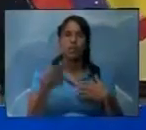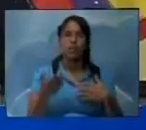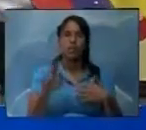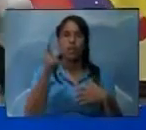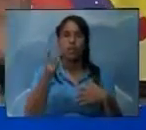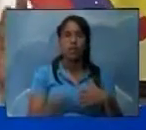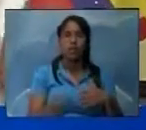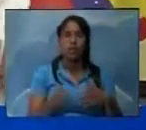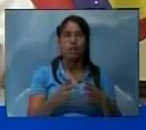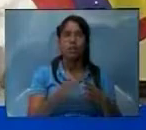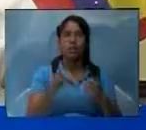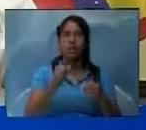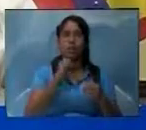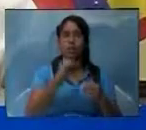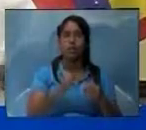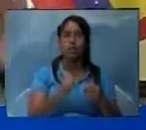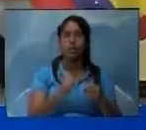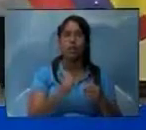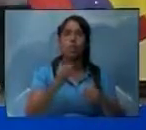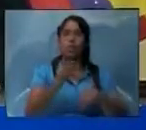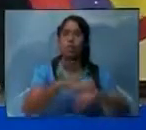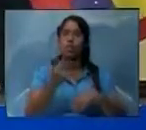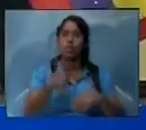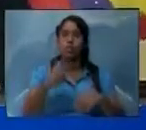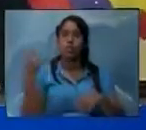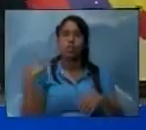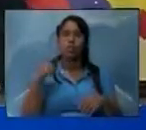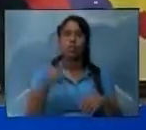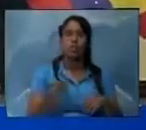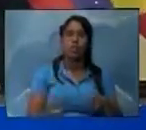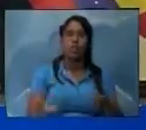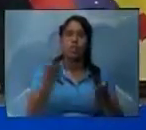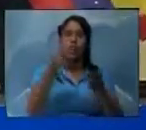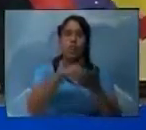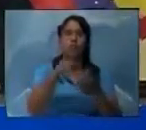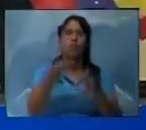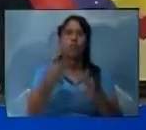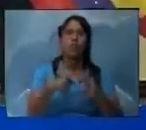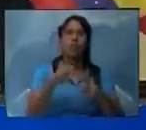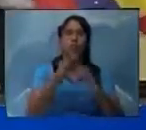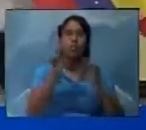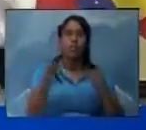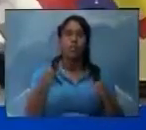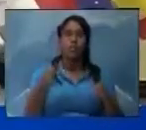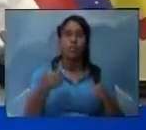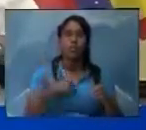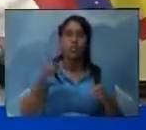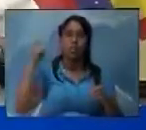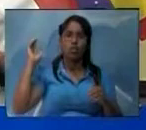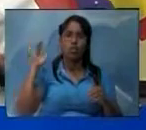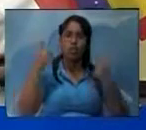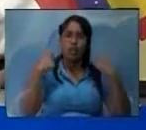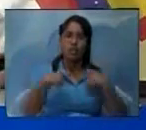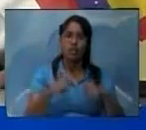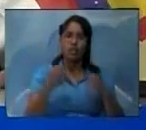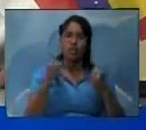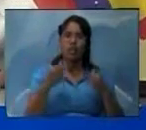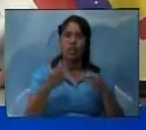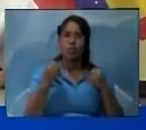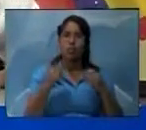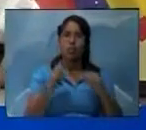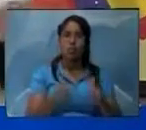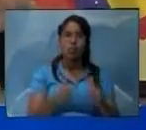Prefiero que sea una equivocación, porque yo los tengo a ustedes en alta estima. Yo los he tratado muy